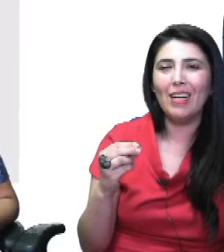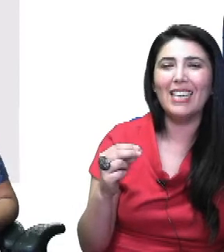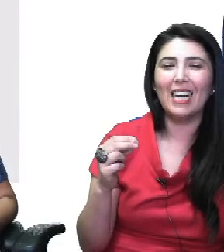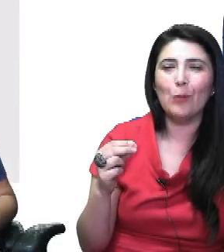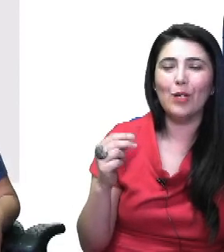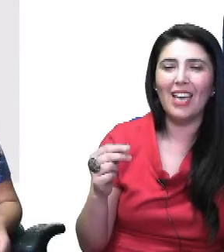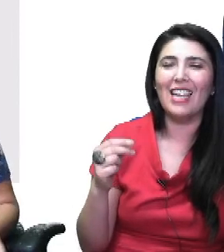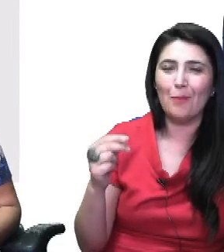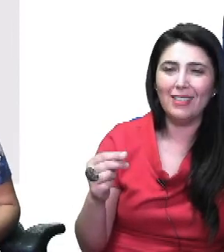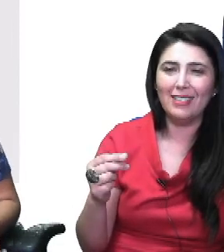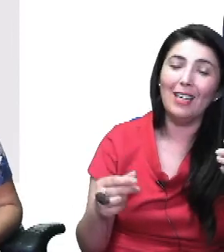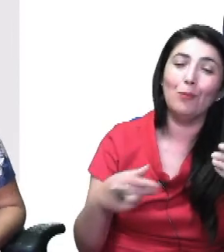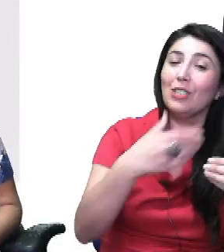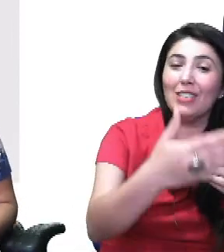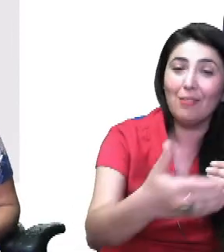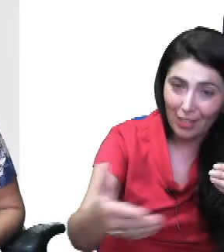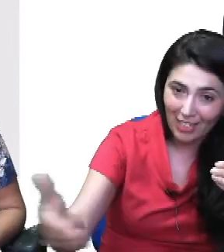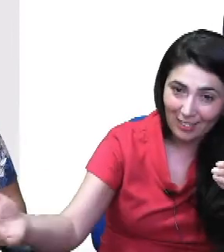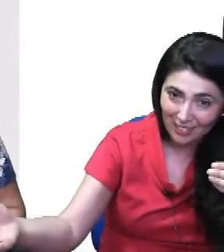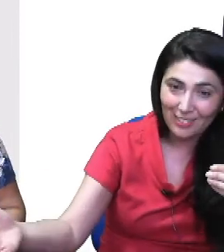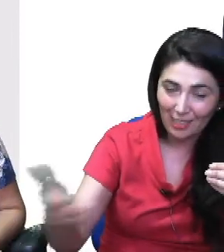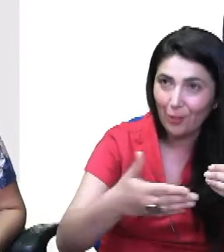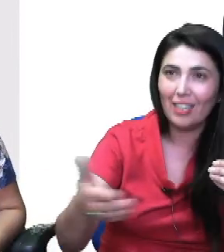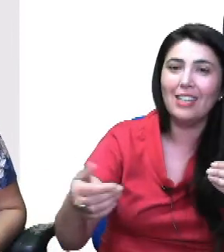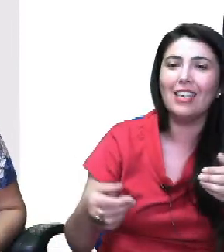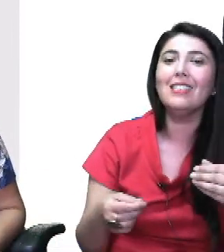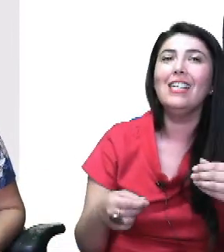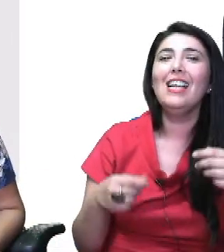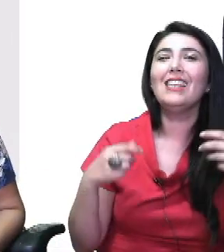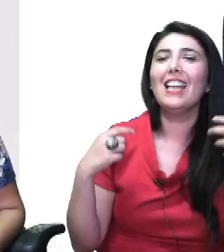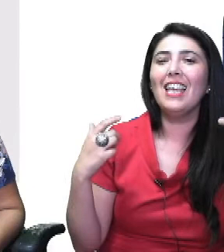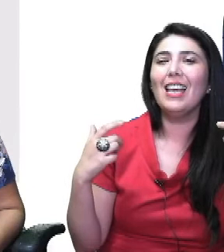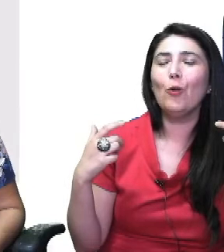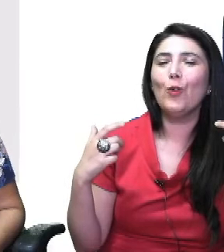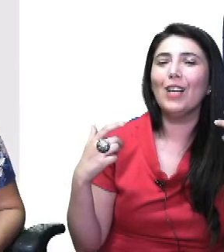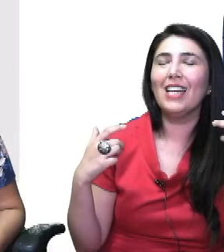más probable es que tengamos que, además de muchas veces vivir estas tres fuentes de estrés,